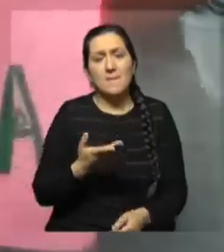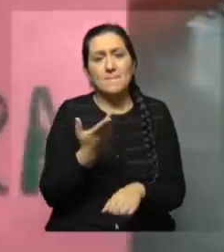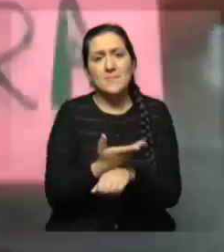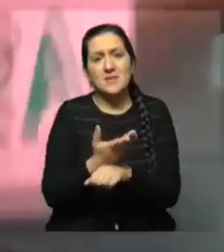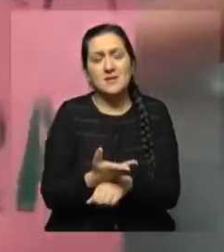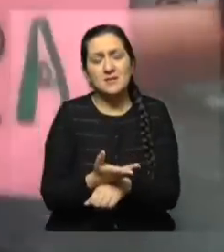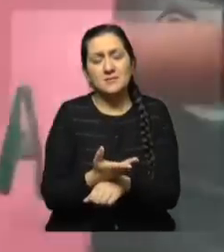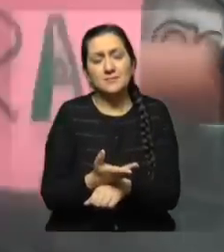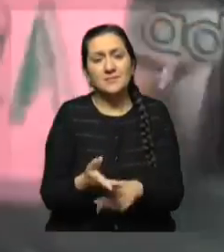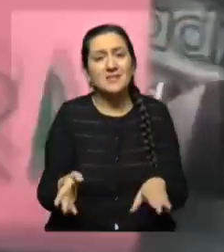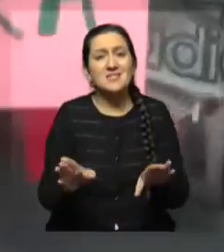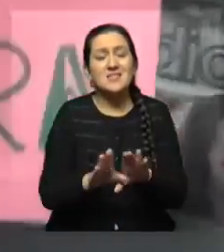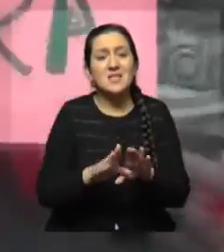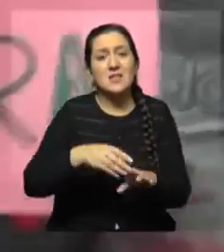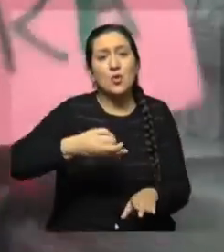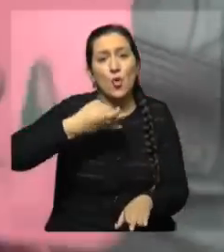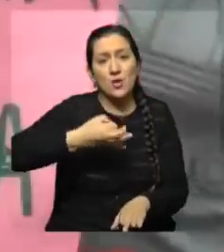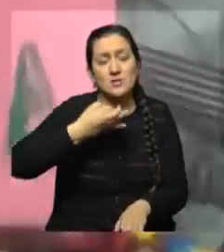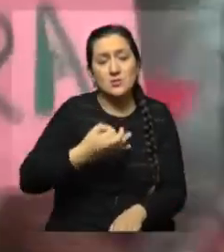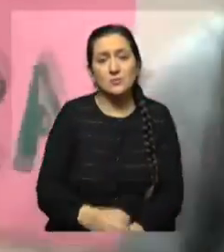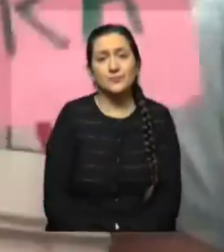el miércoles al expresidente Pedro Castillo